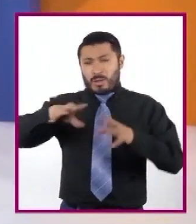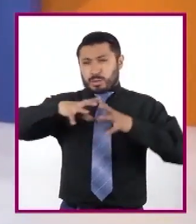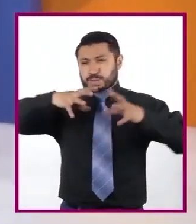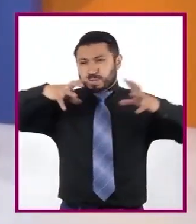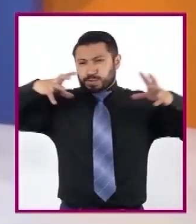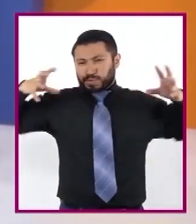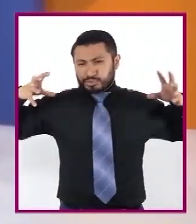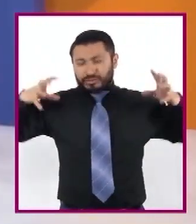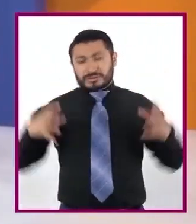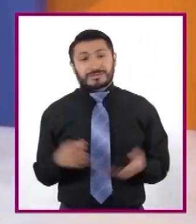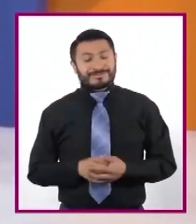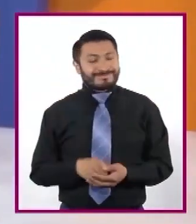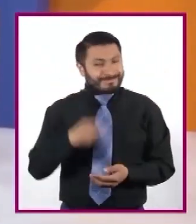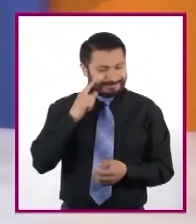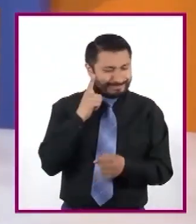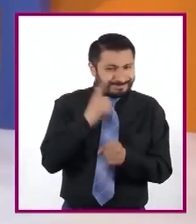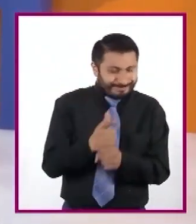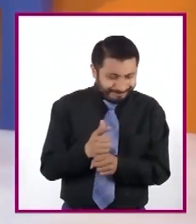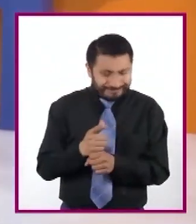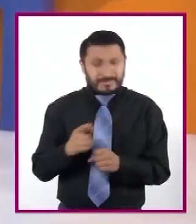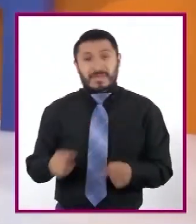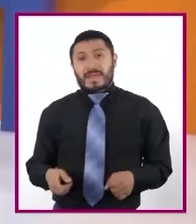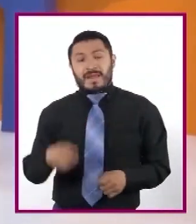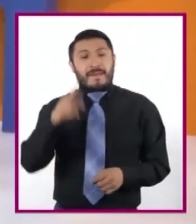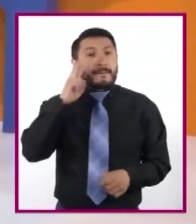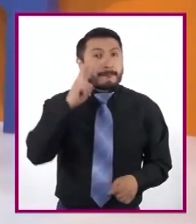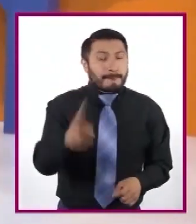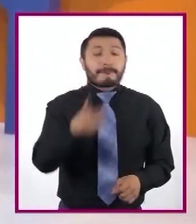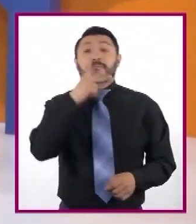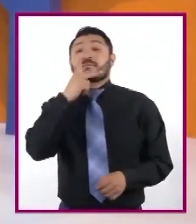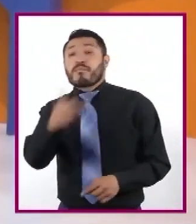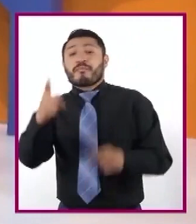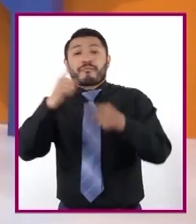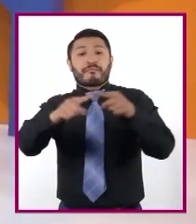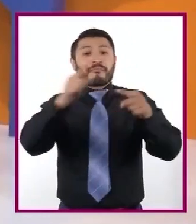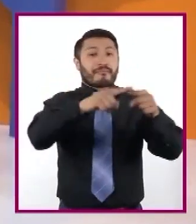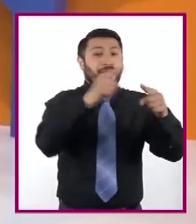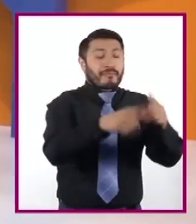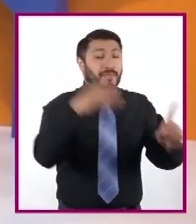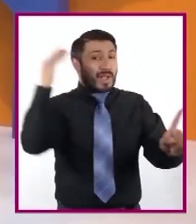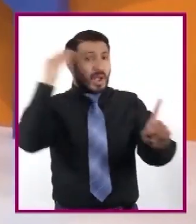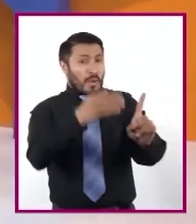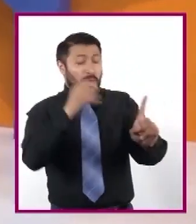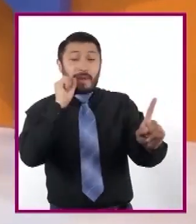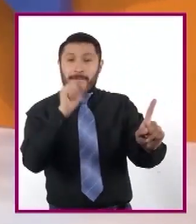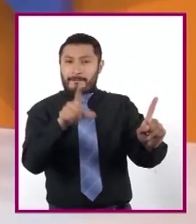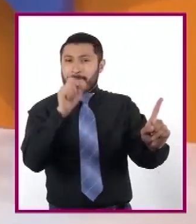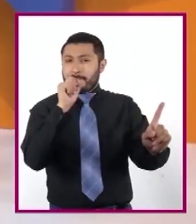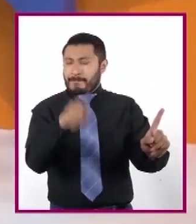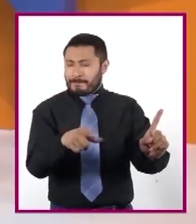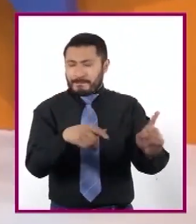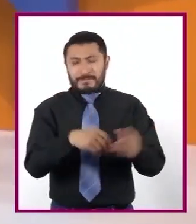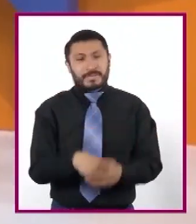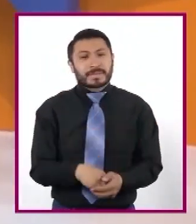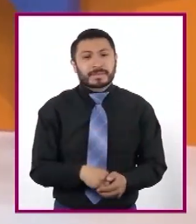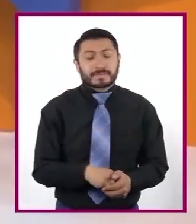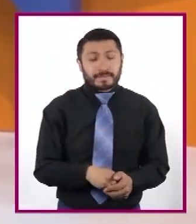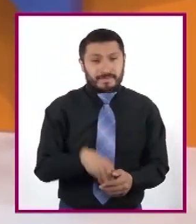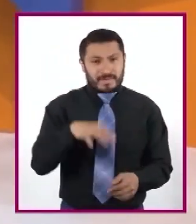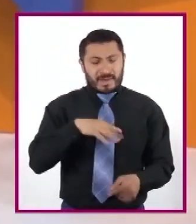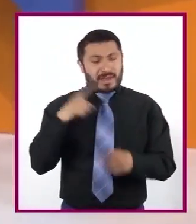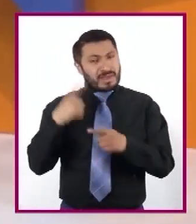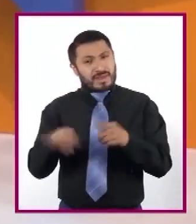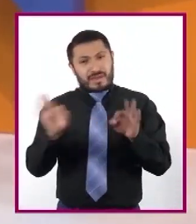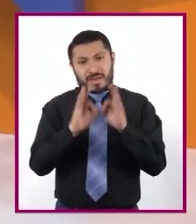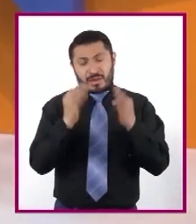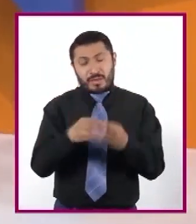¿Se dieron cuenta de eso? Como pueden observar, podemos encontrar o utilizar diferentes maneras para nombrar hechos,